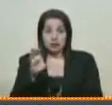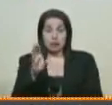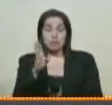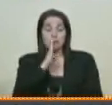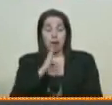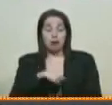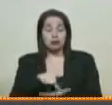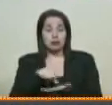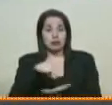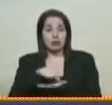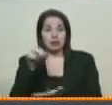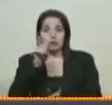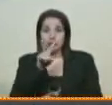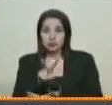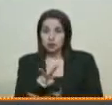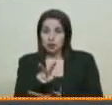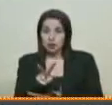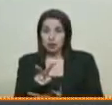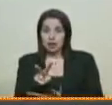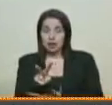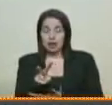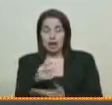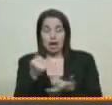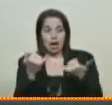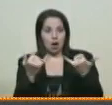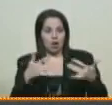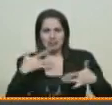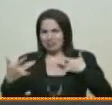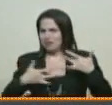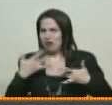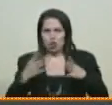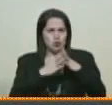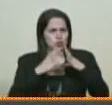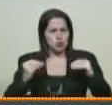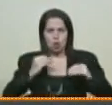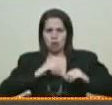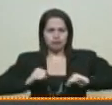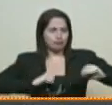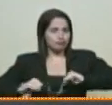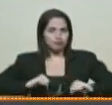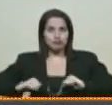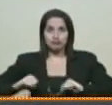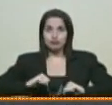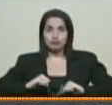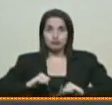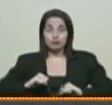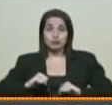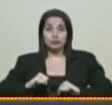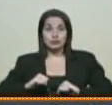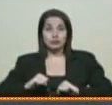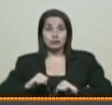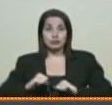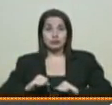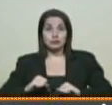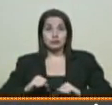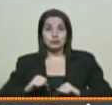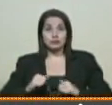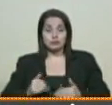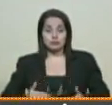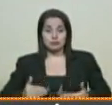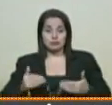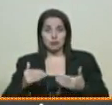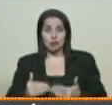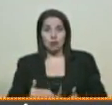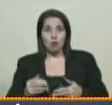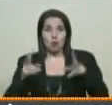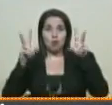de Venezuela, vamos a activar ya todos los planes que veníamos ya adelantando para que un nuevo